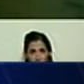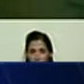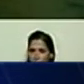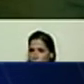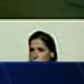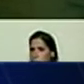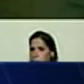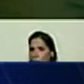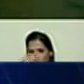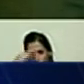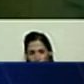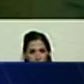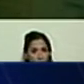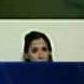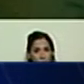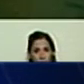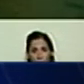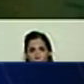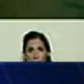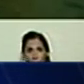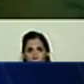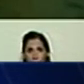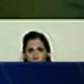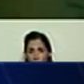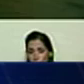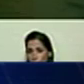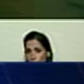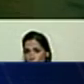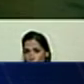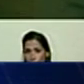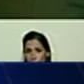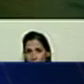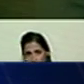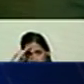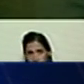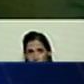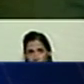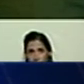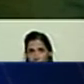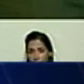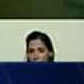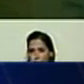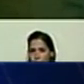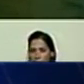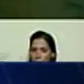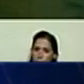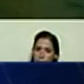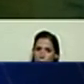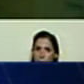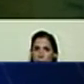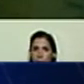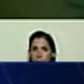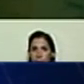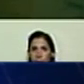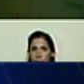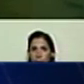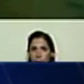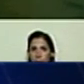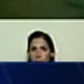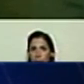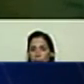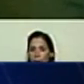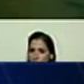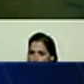Armada Nacional Bolivariana. Por eso nuestro comandante en jefe nos ha ordenado dirigir un